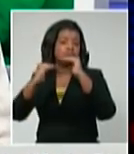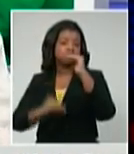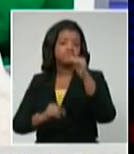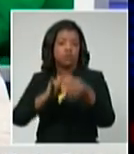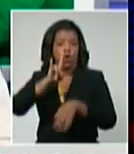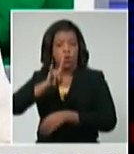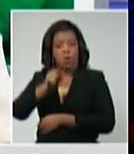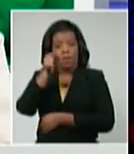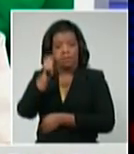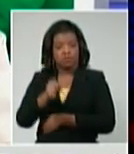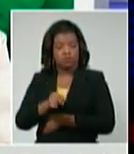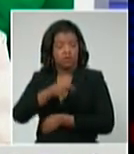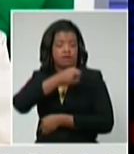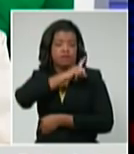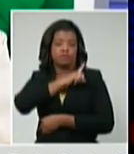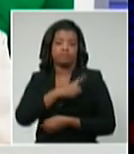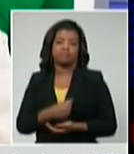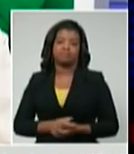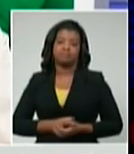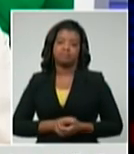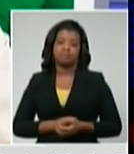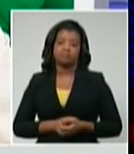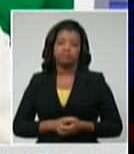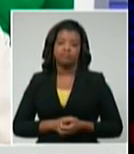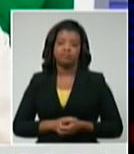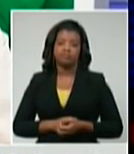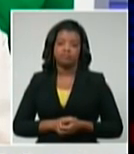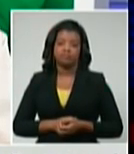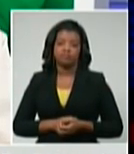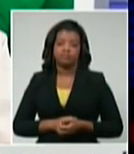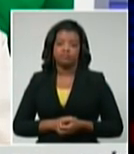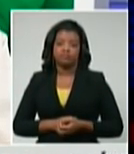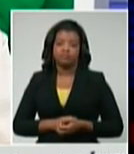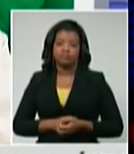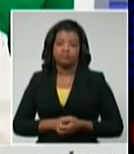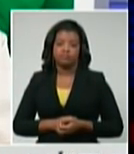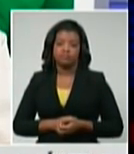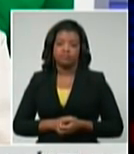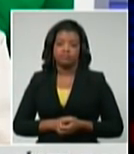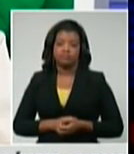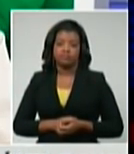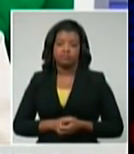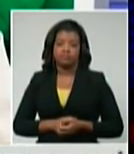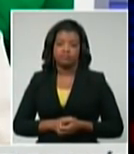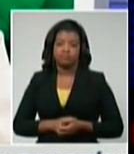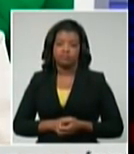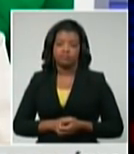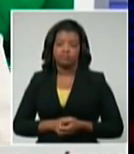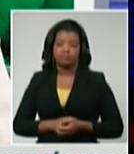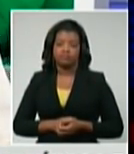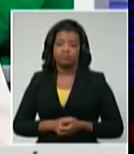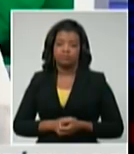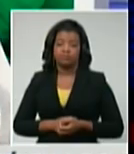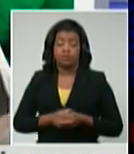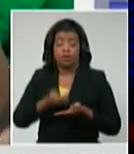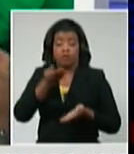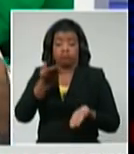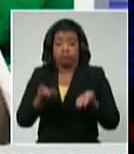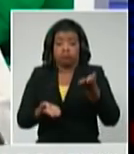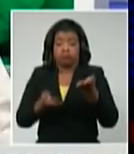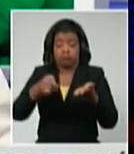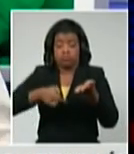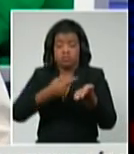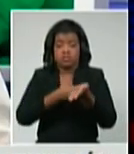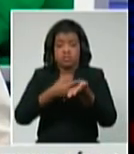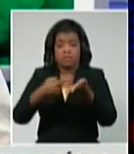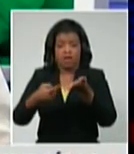ayer. Cuando comparamos lo que ha pasado en esta semana con relación a la semana